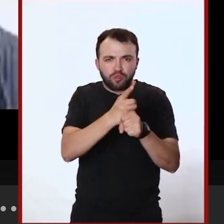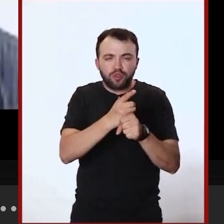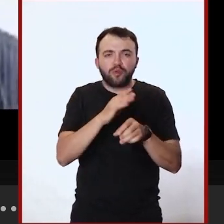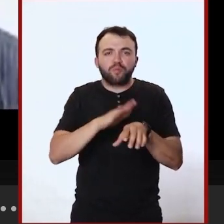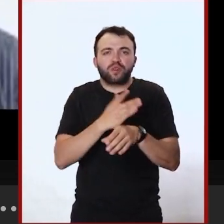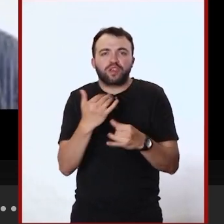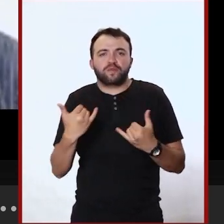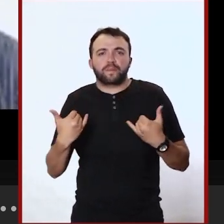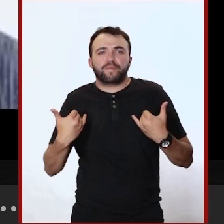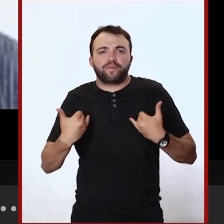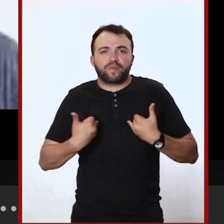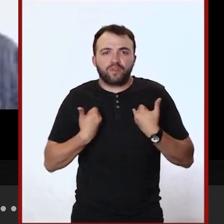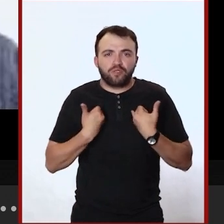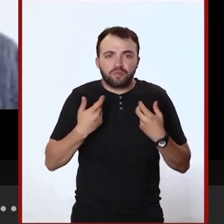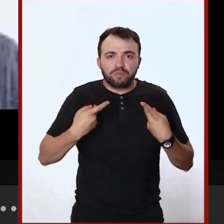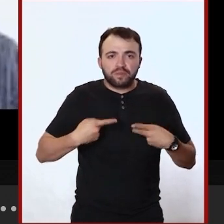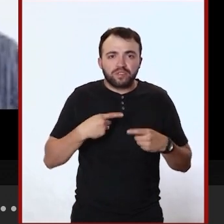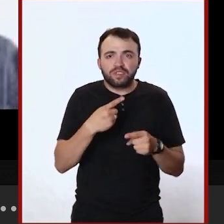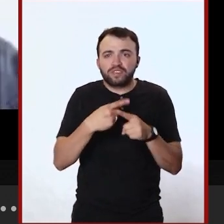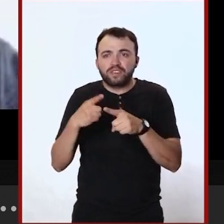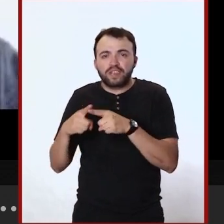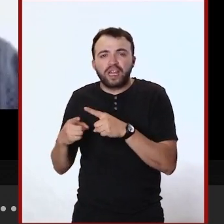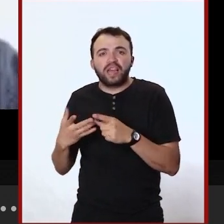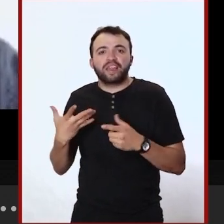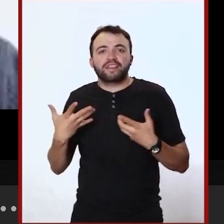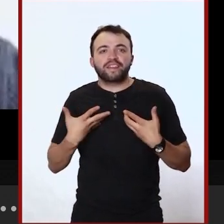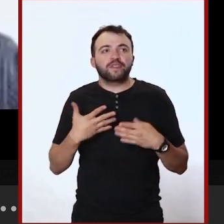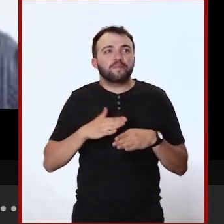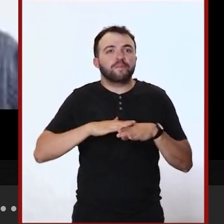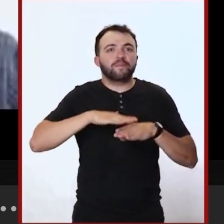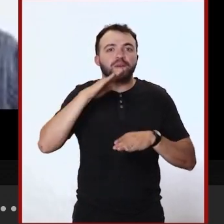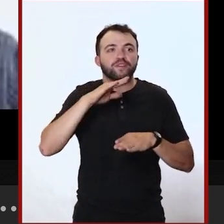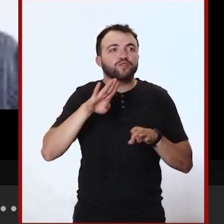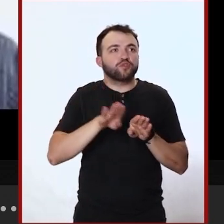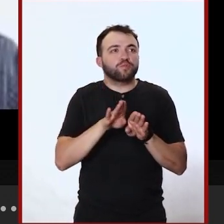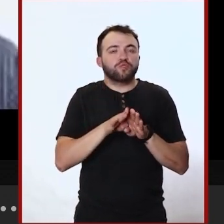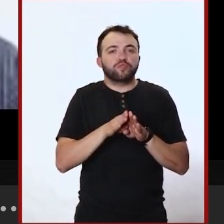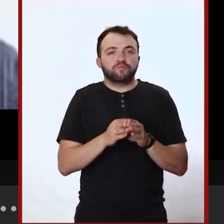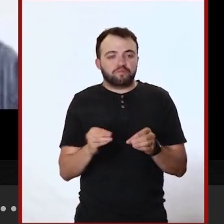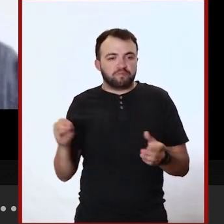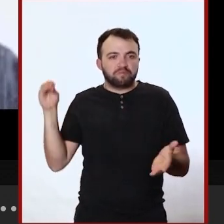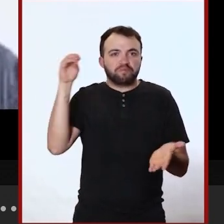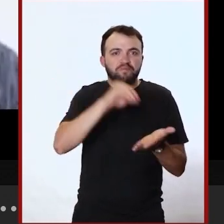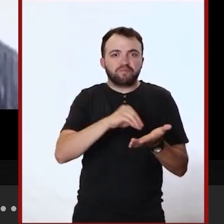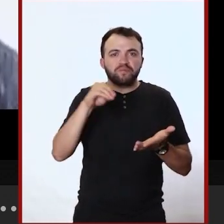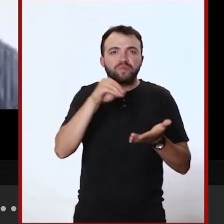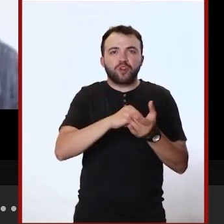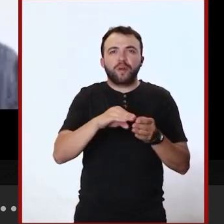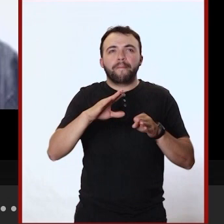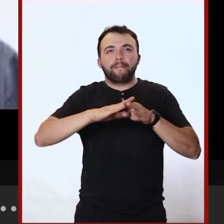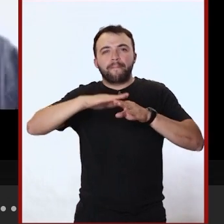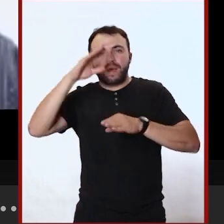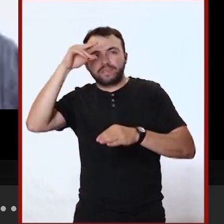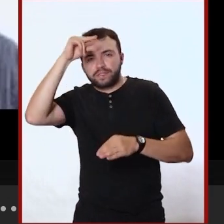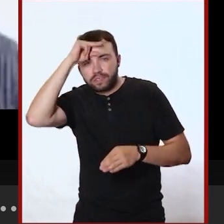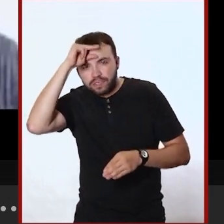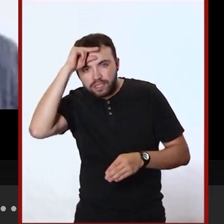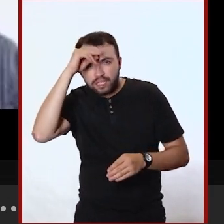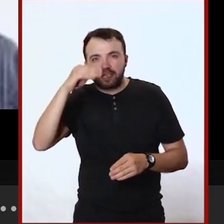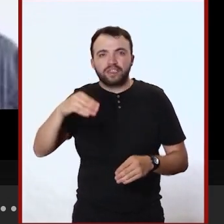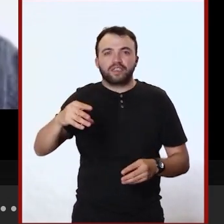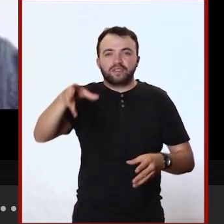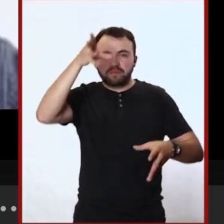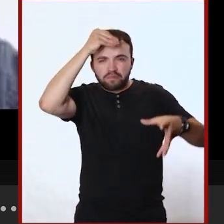jóvenes somos los que estamos más adecuados a los nuevos formatos de trabajo, somos los que tenemos más conocimiento sobre las